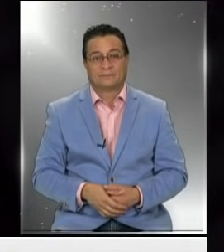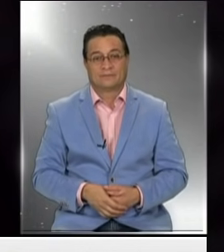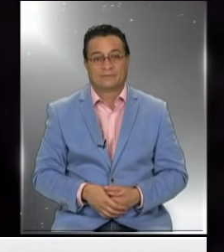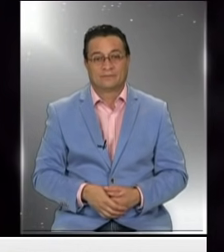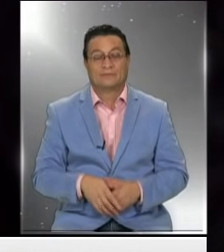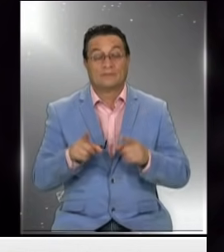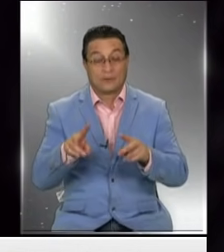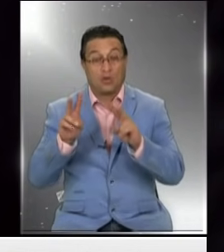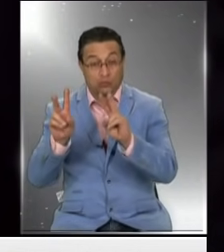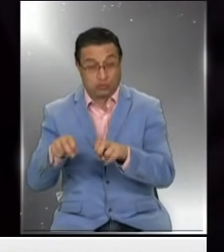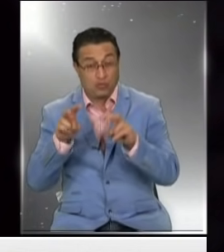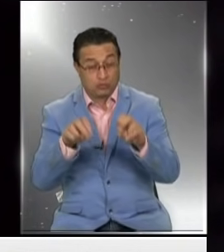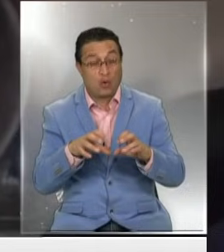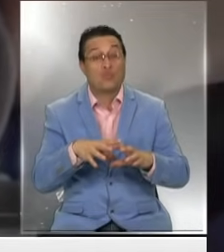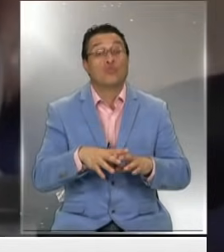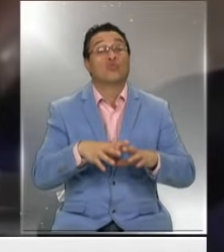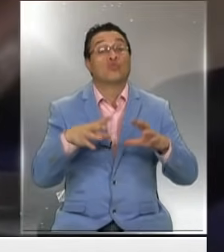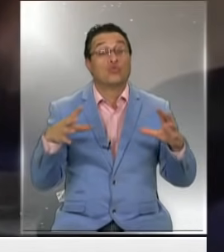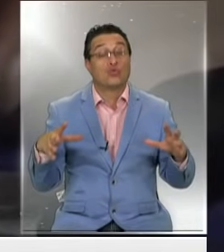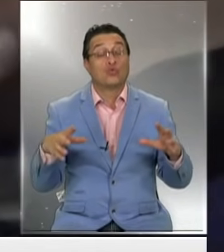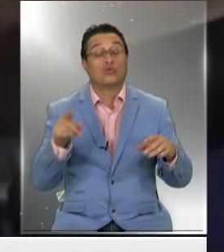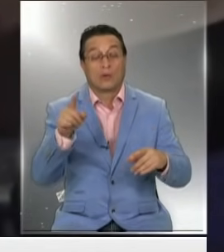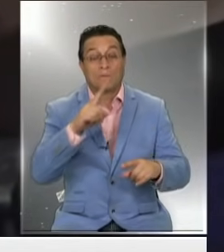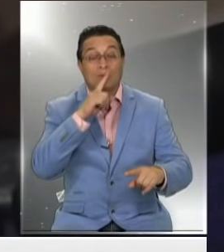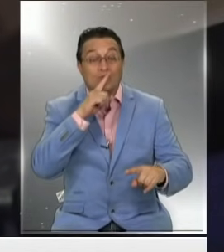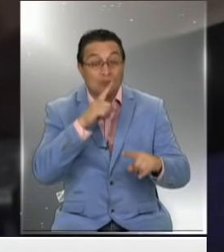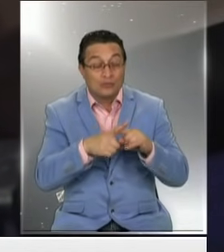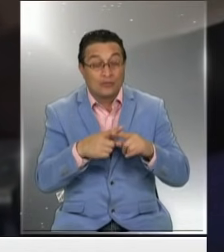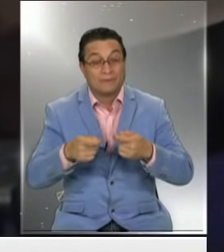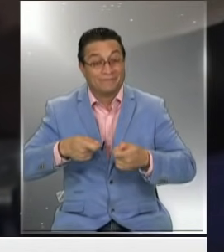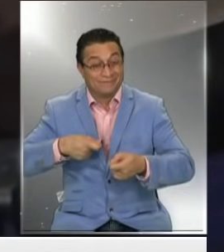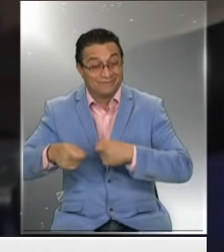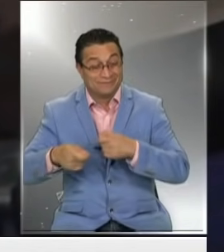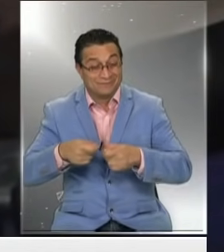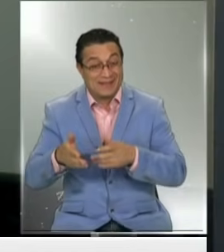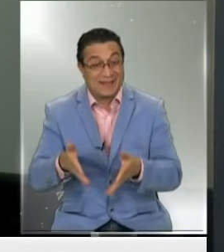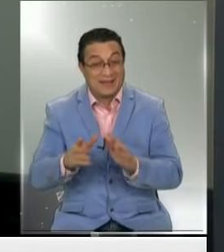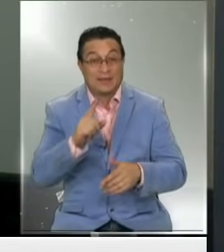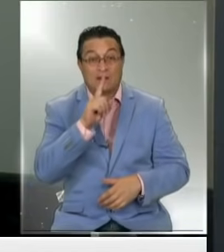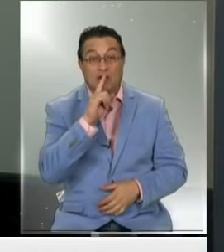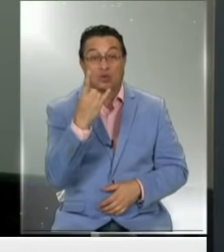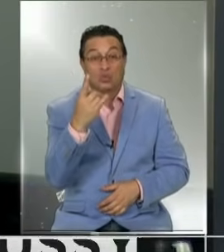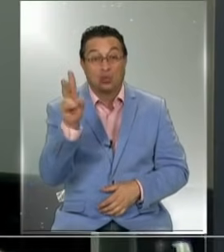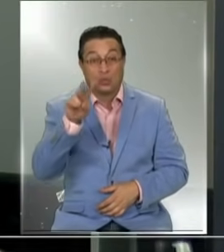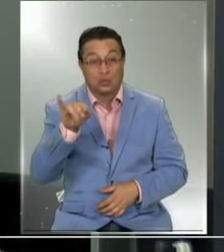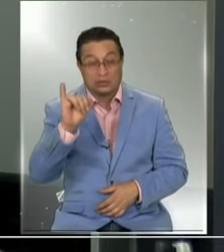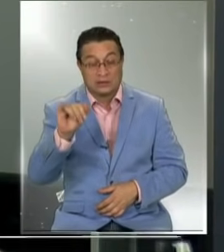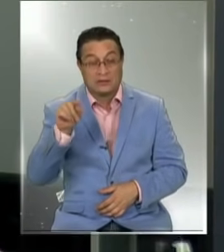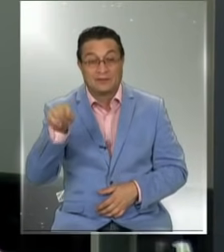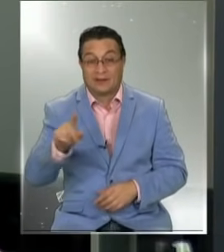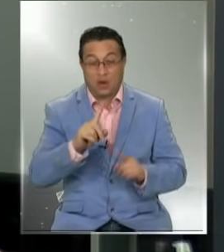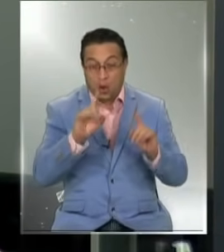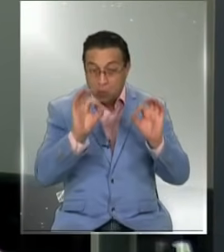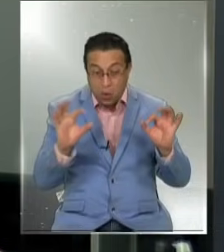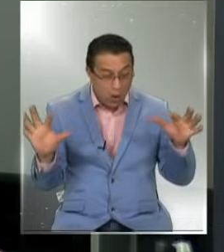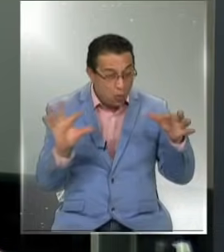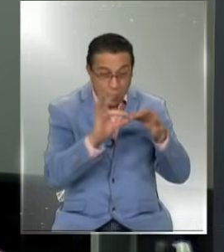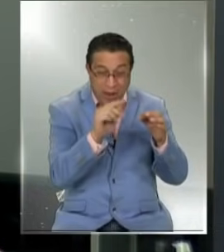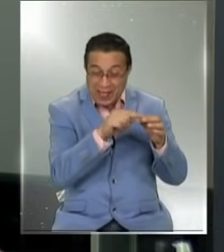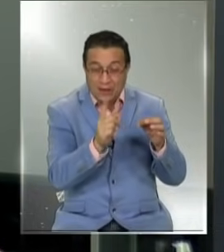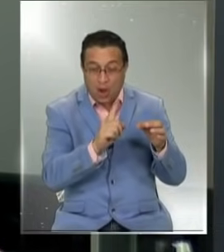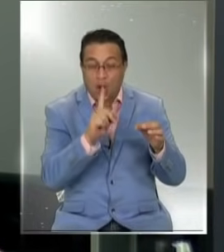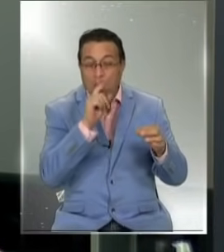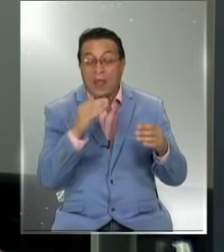Lo que se incauta mucho en Chile es la denominada comercialmente en la calle Tusi, que no es el 12B, sino